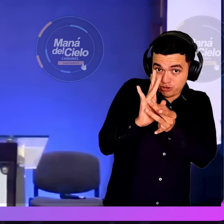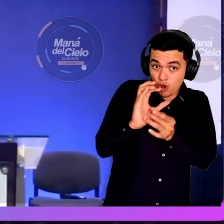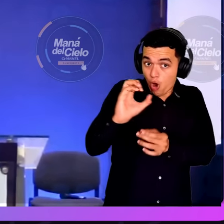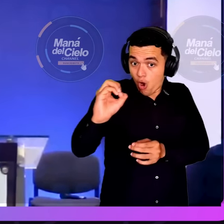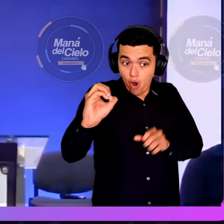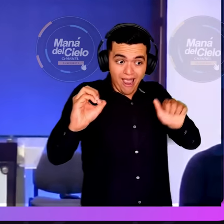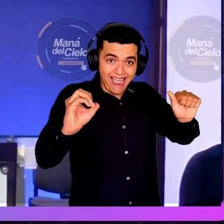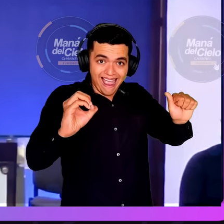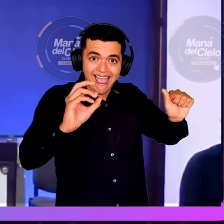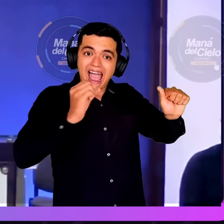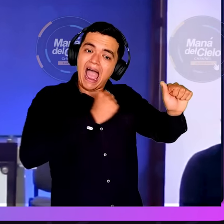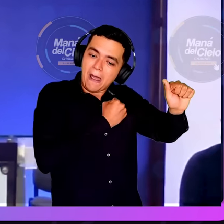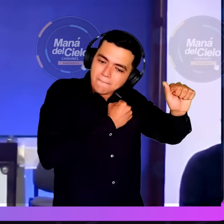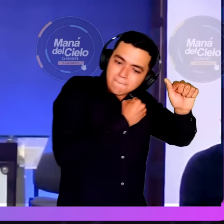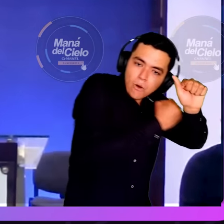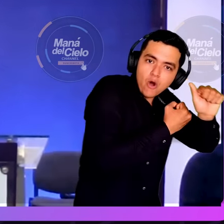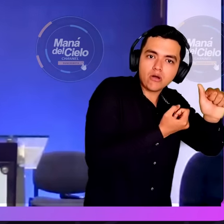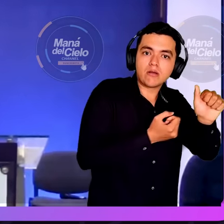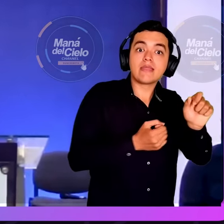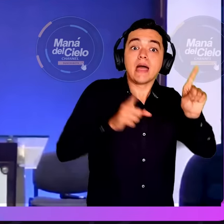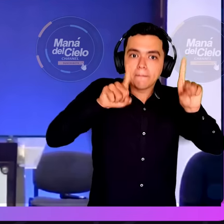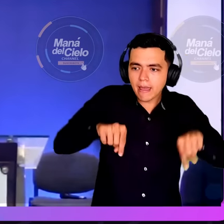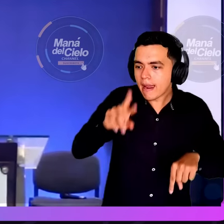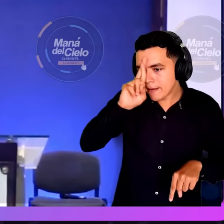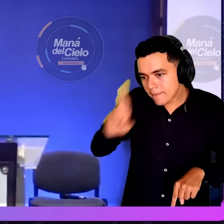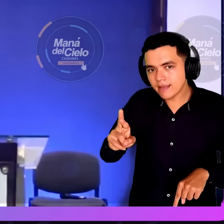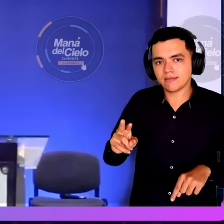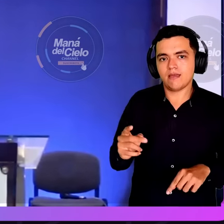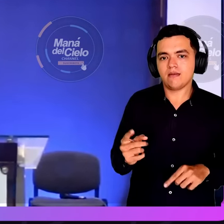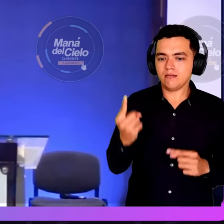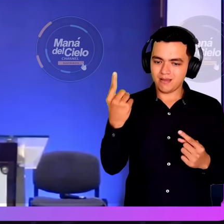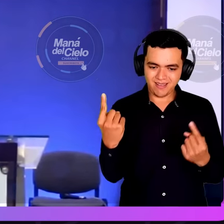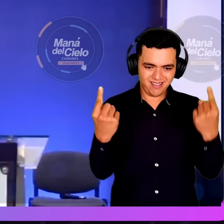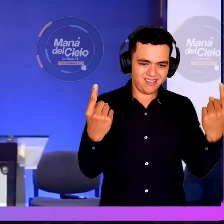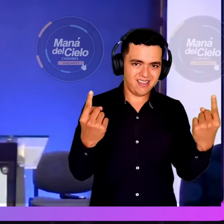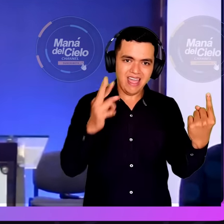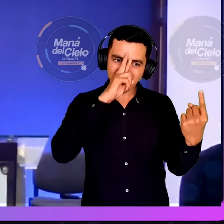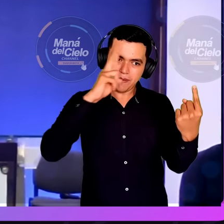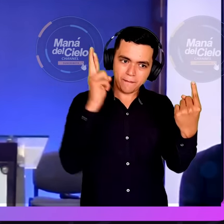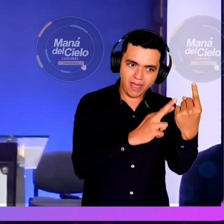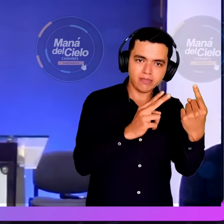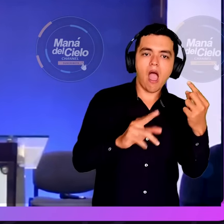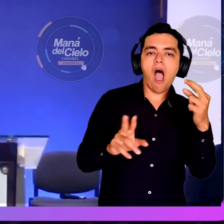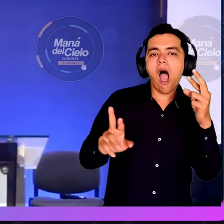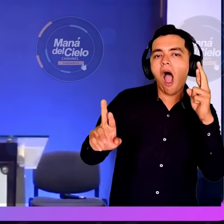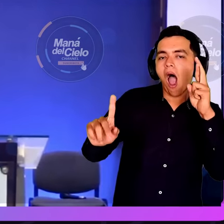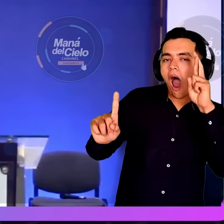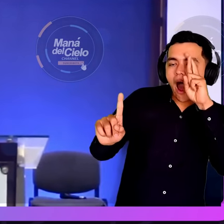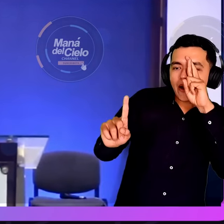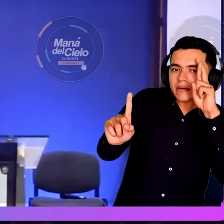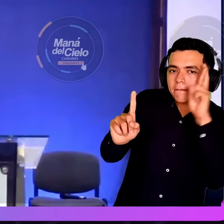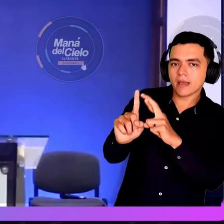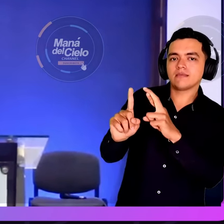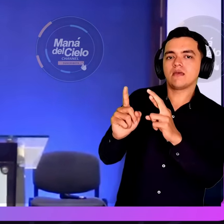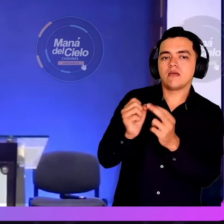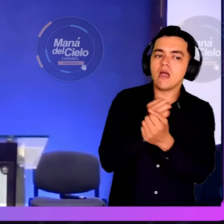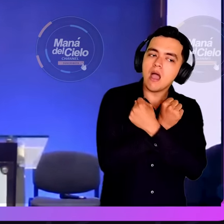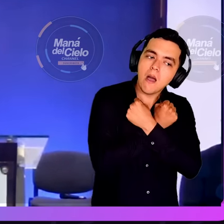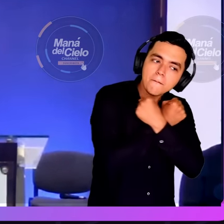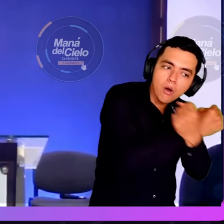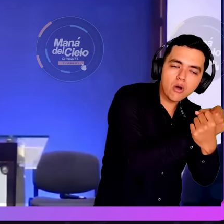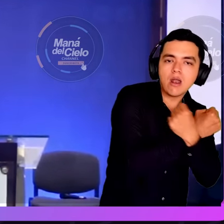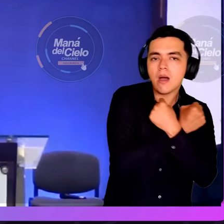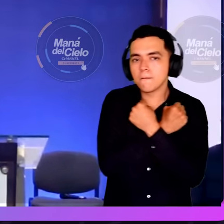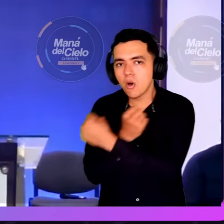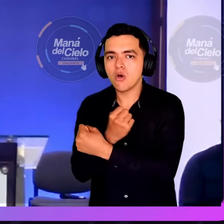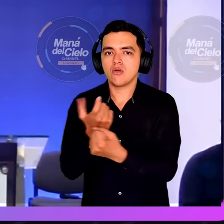Dios. Hermano, si tú amas a tu esposa, no estás honrando a Dios. Honrar a Dios no es solamente venir a un culto. Honrar a Dios no es solamente una bata larga. Honrar a Dios no es solamente